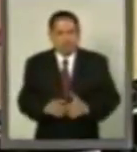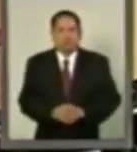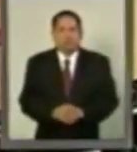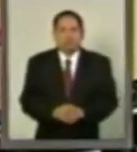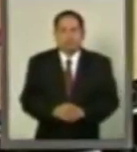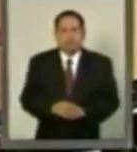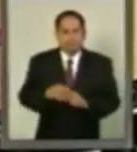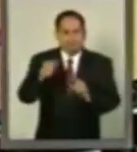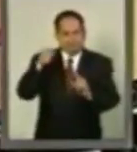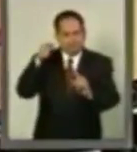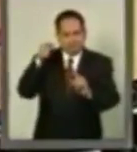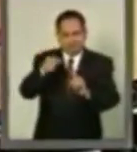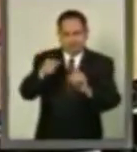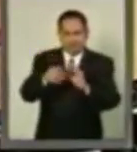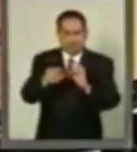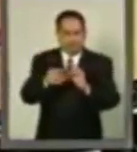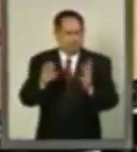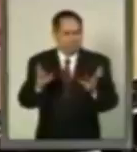hablar de cómo